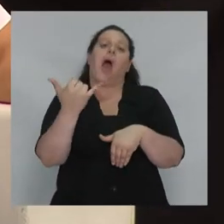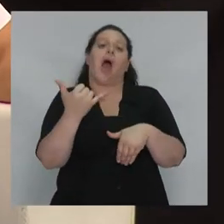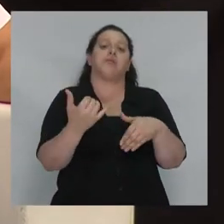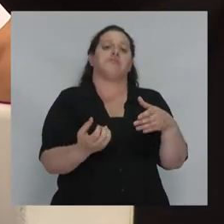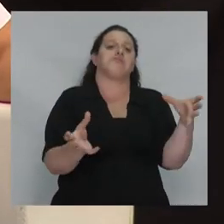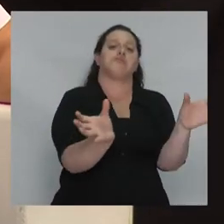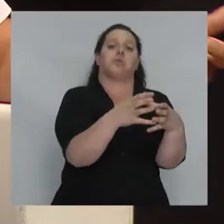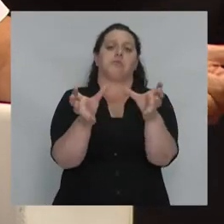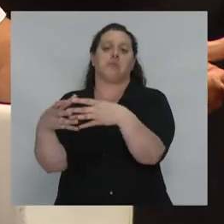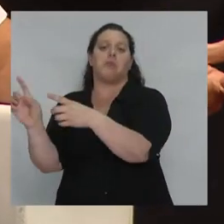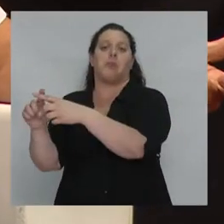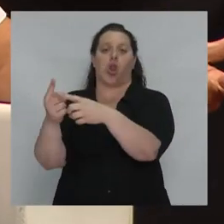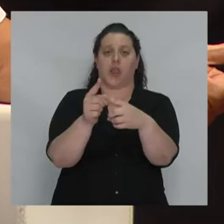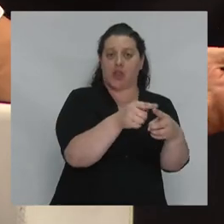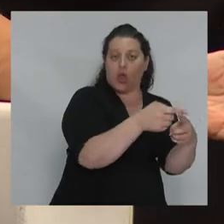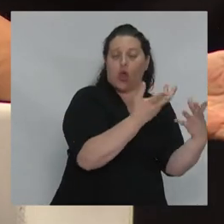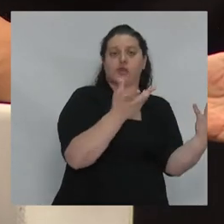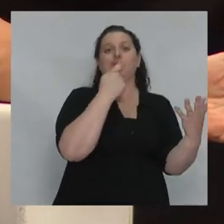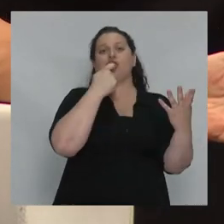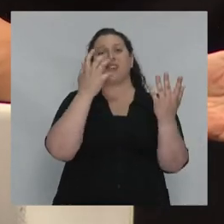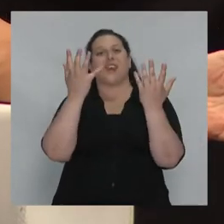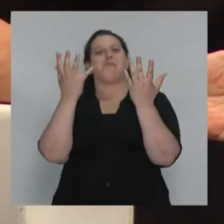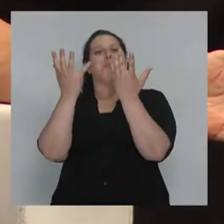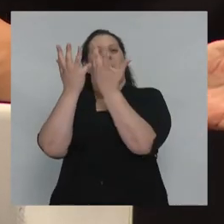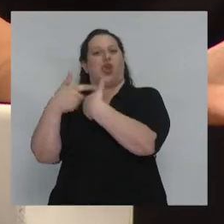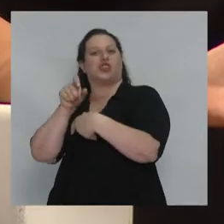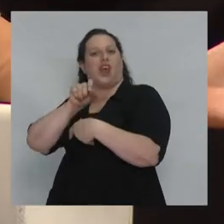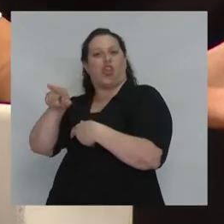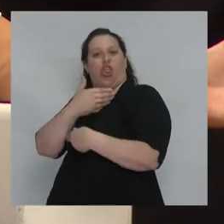hay, si el proyecto político es contra la gente?